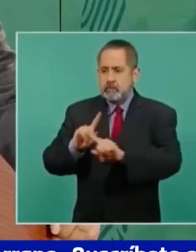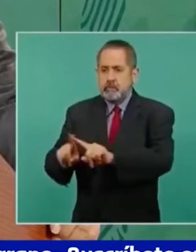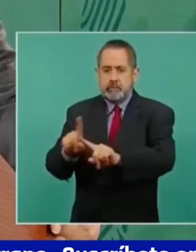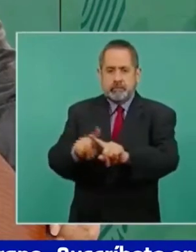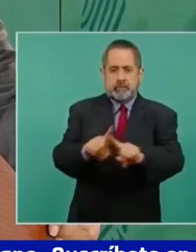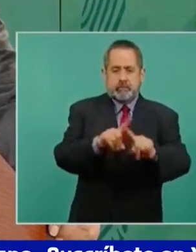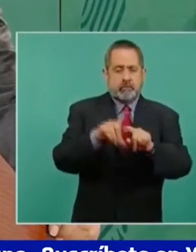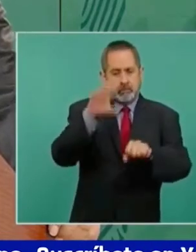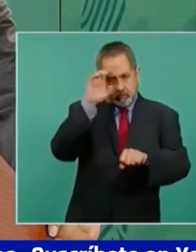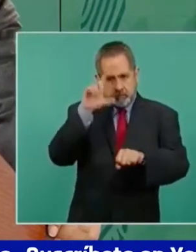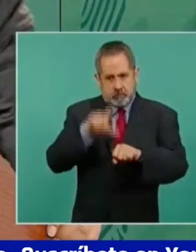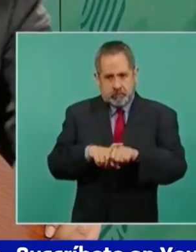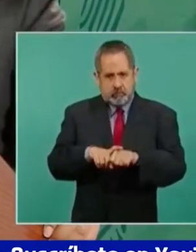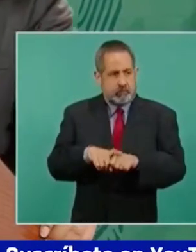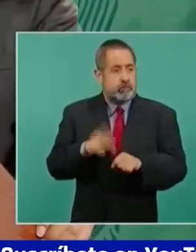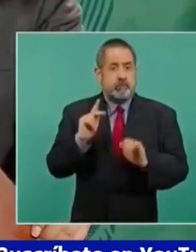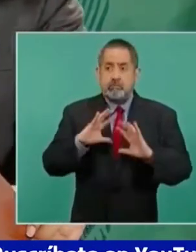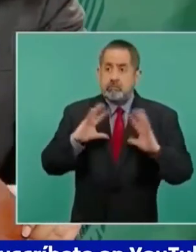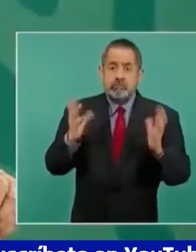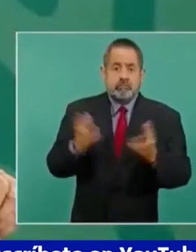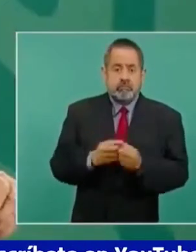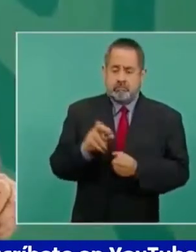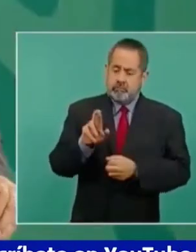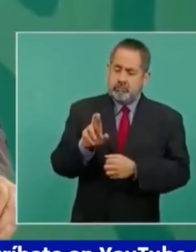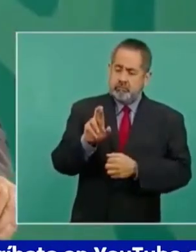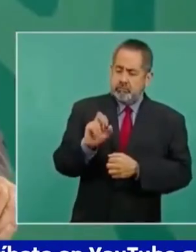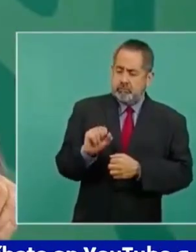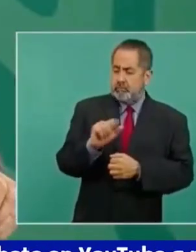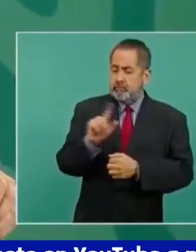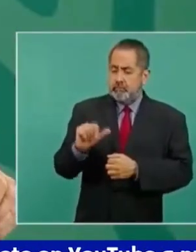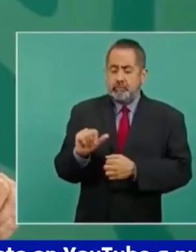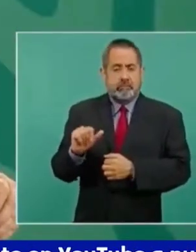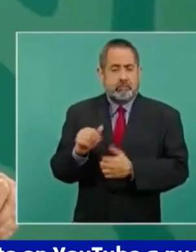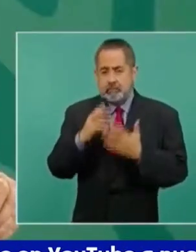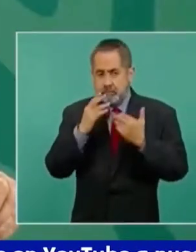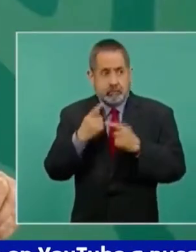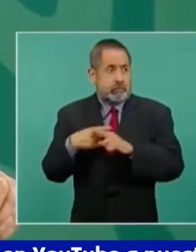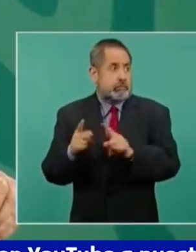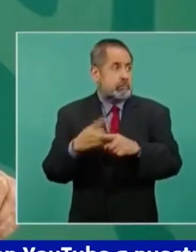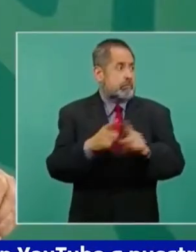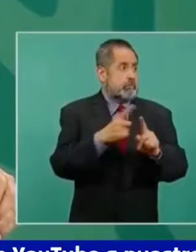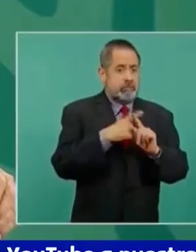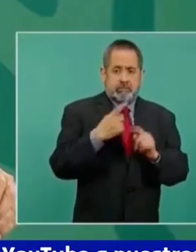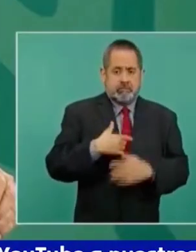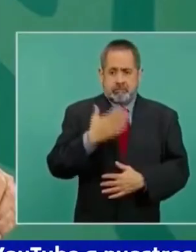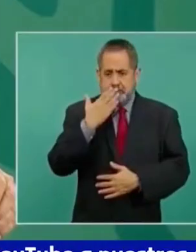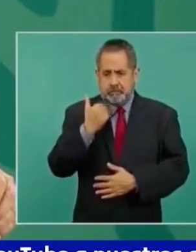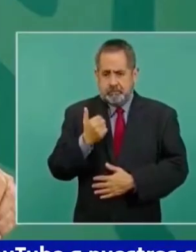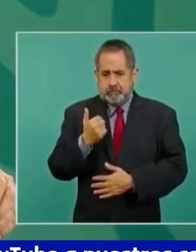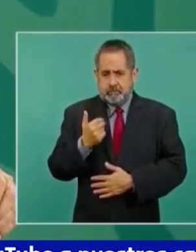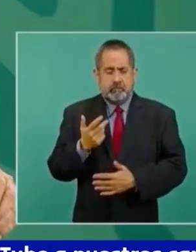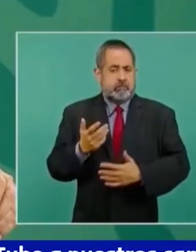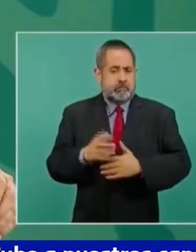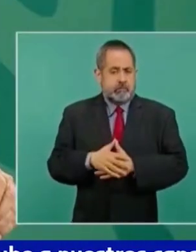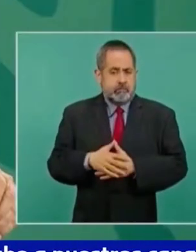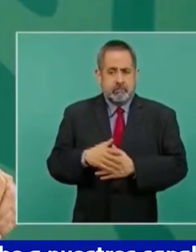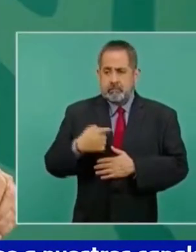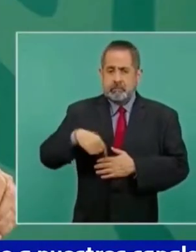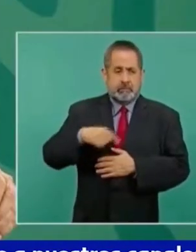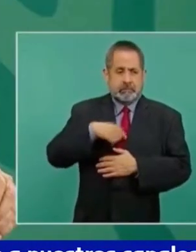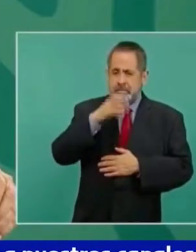¿Y cómo, si no hay razas, se va a actuar de manera